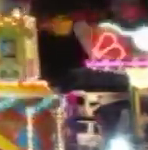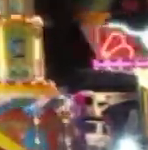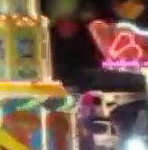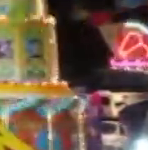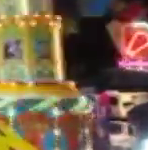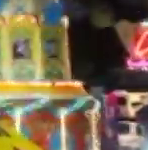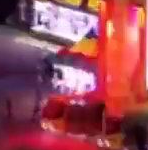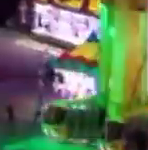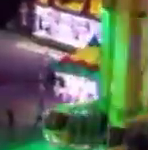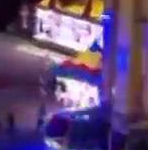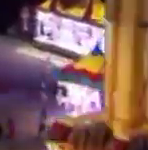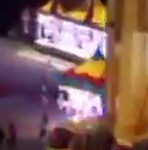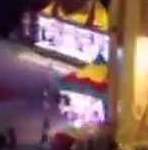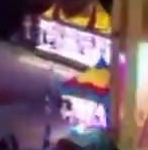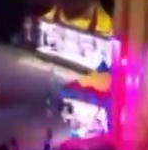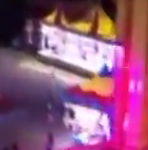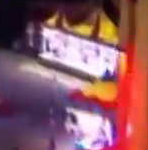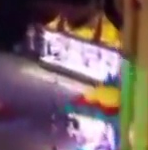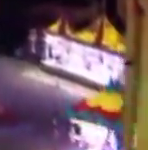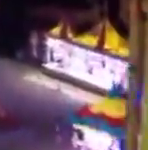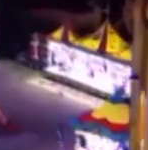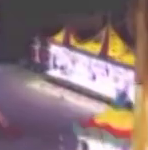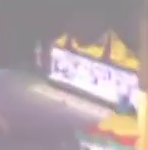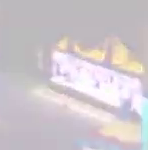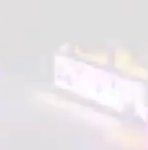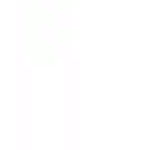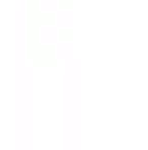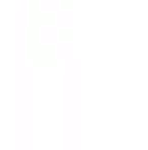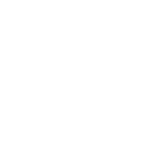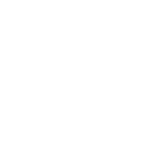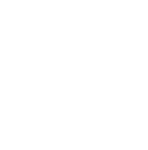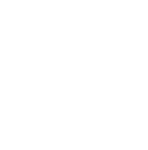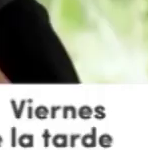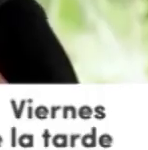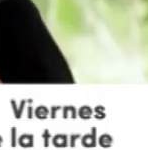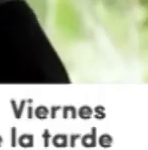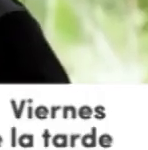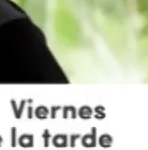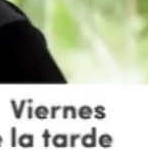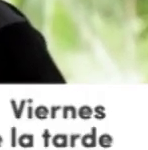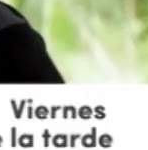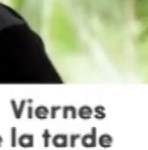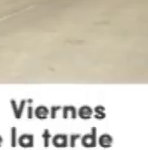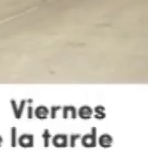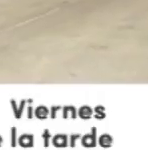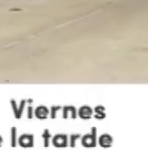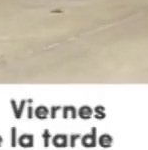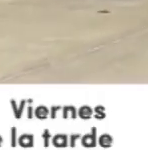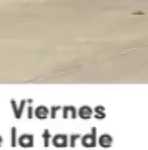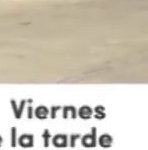y espectaculares juegos mecánicos. ¡Te esperamos!